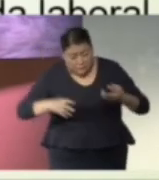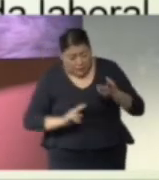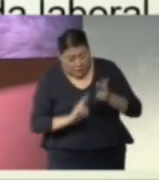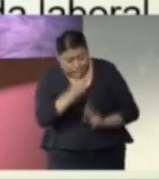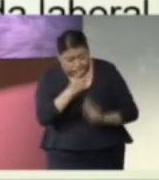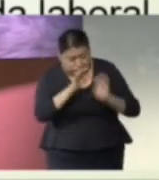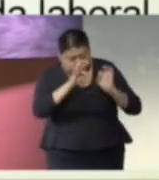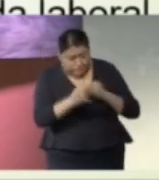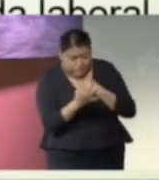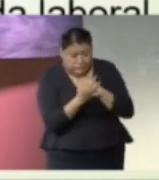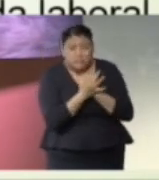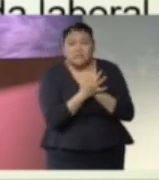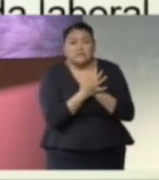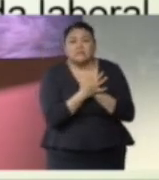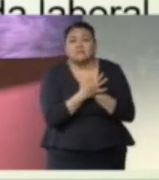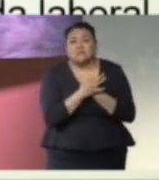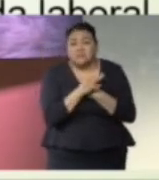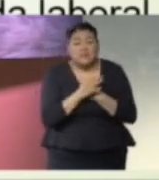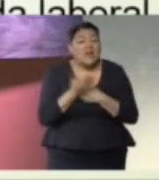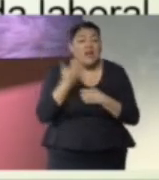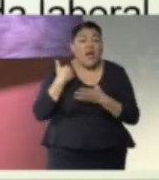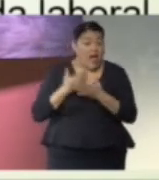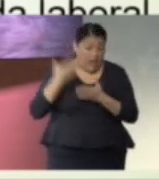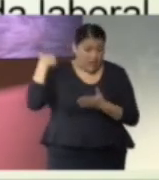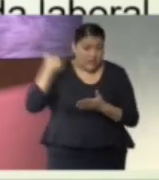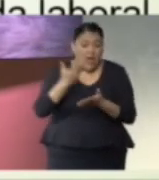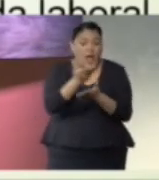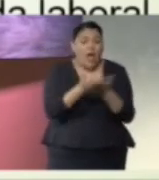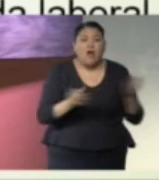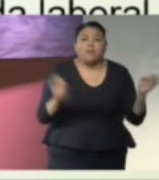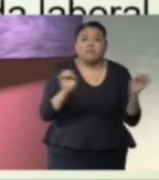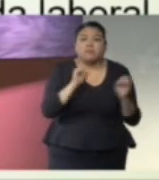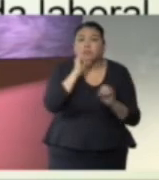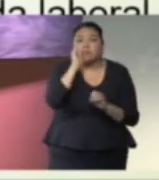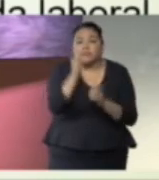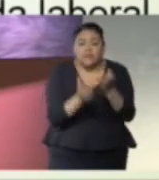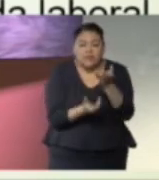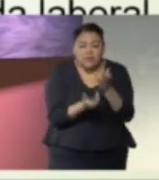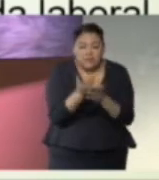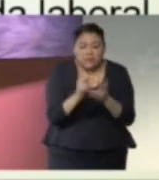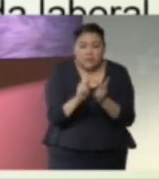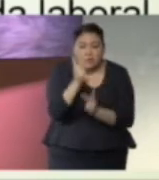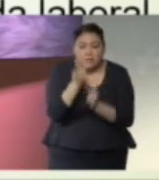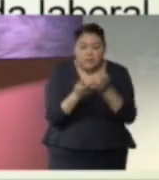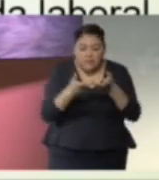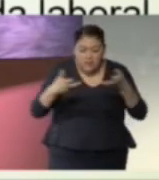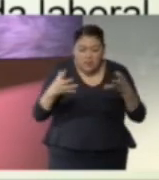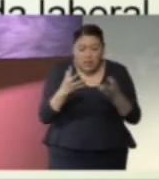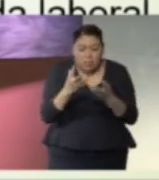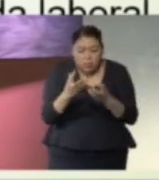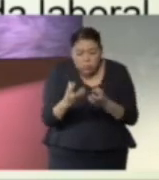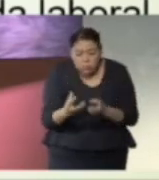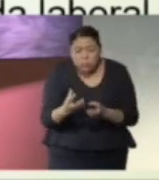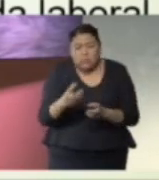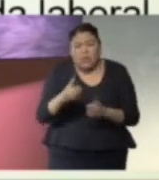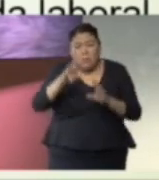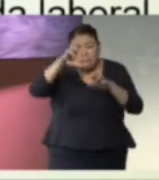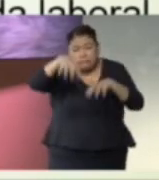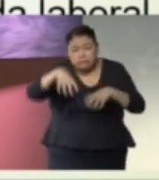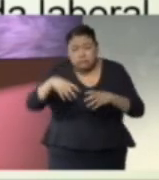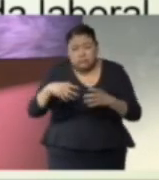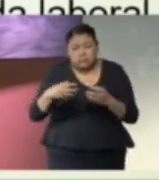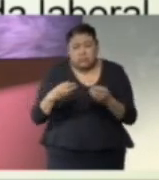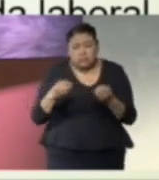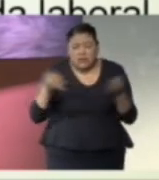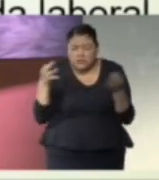podríamos estar esperando de ella en términos de la fertilidad de la tierra. Estamos acabando con todo esto y creo que sí